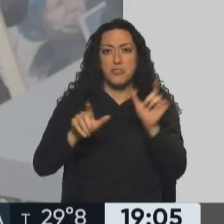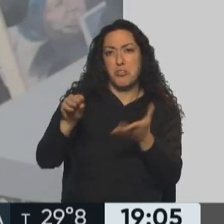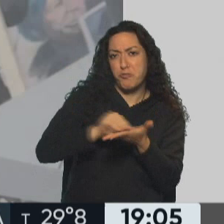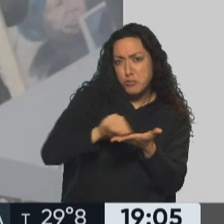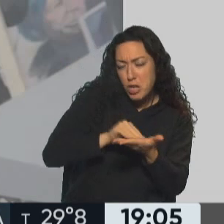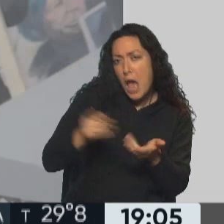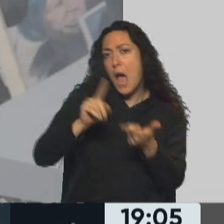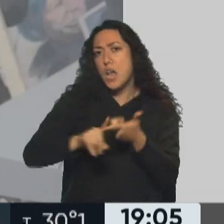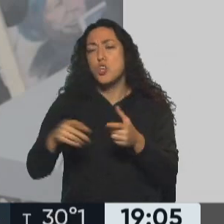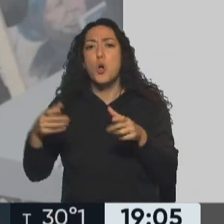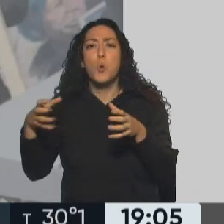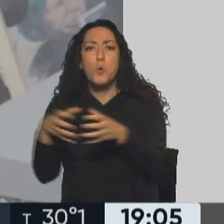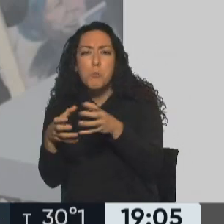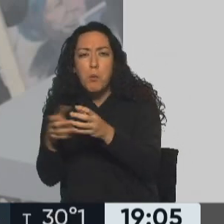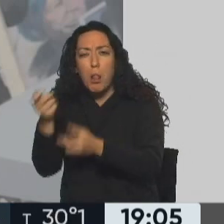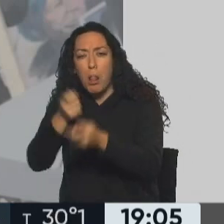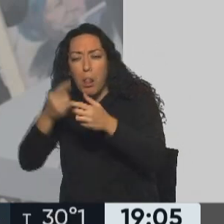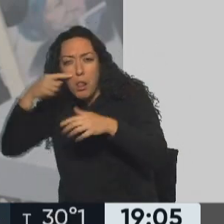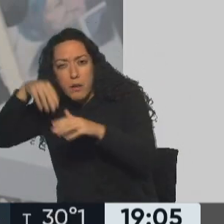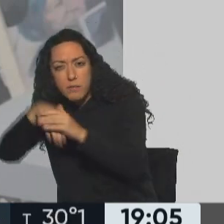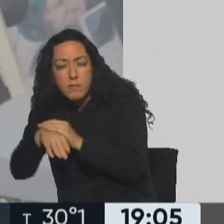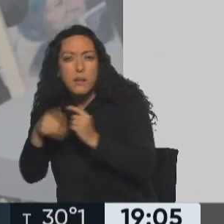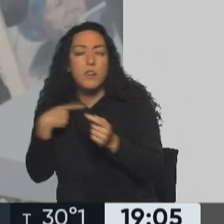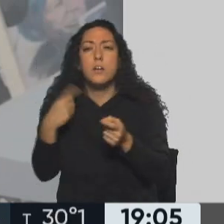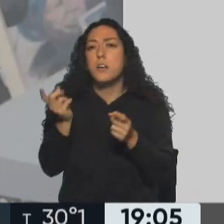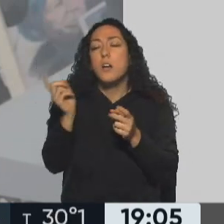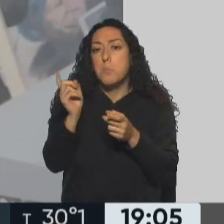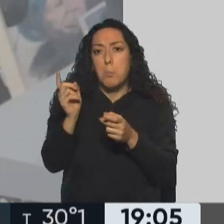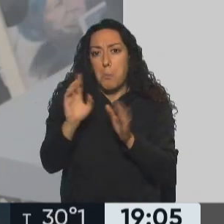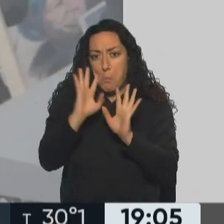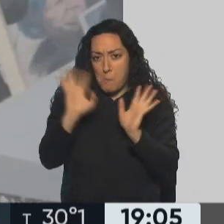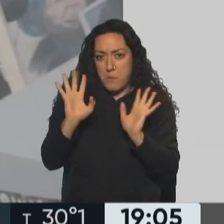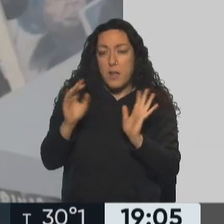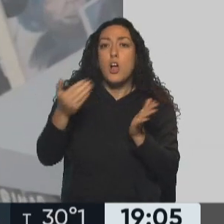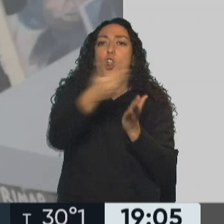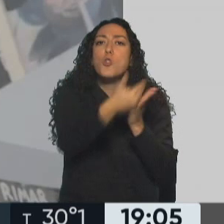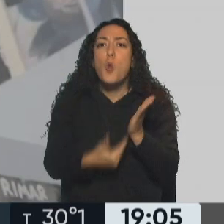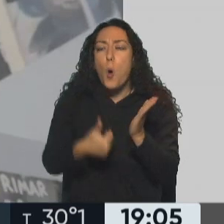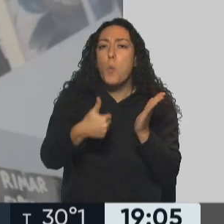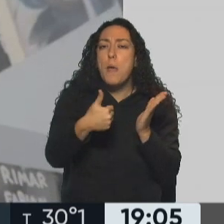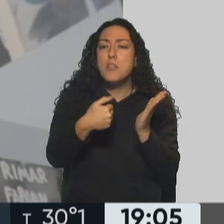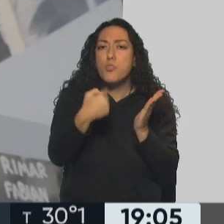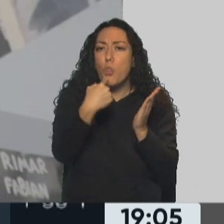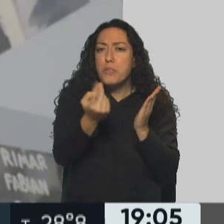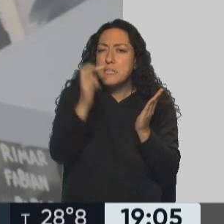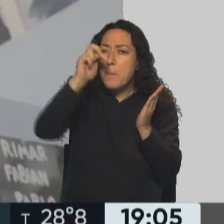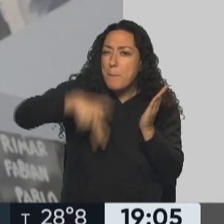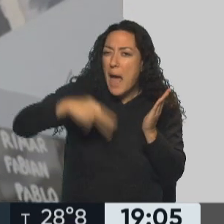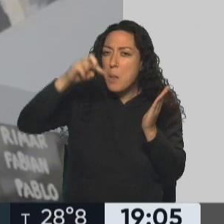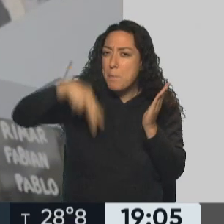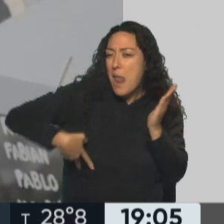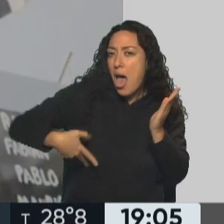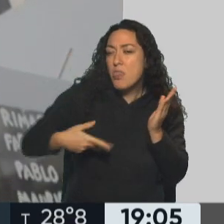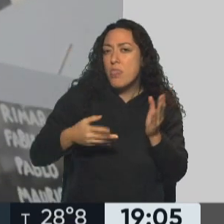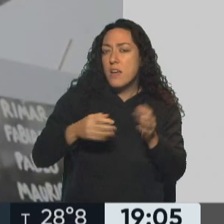agentes de inteligencia los desvincula el documento detalla cómo fueron planeados los atentados